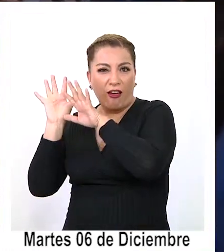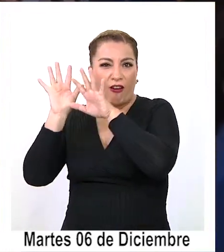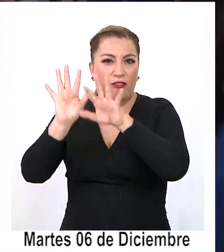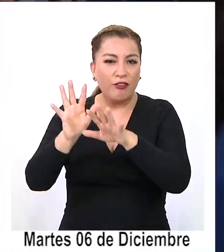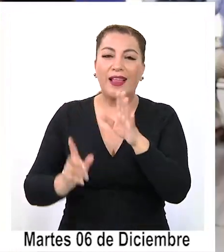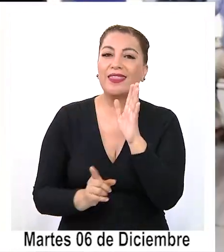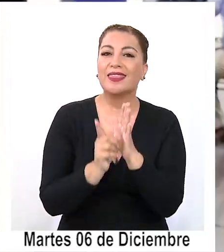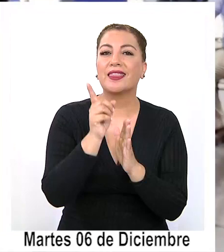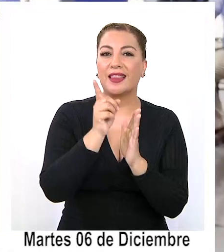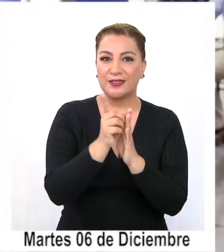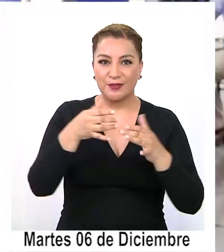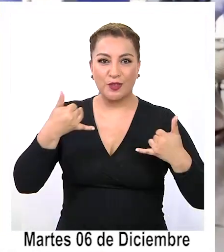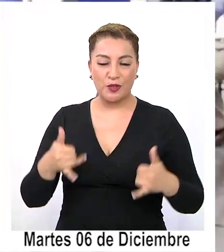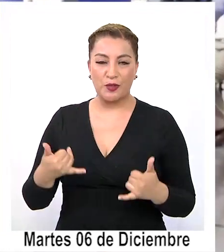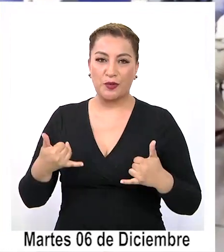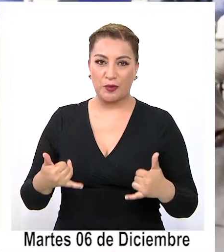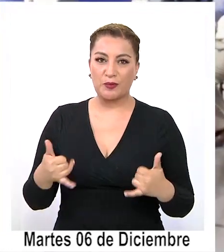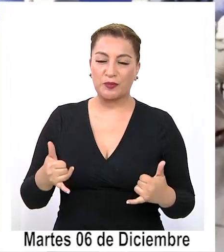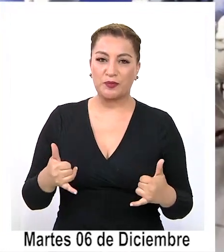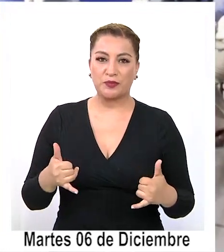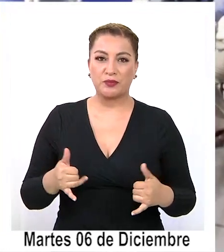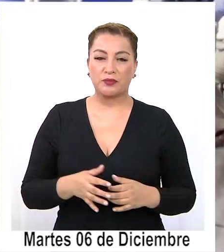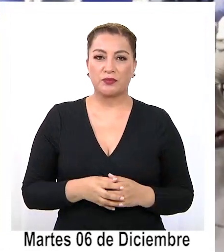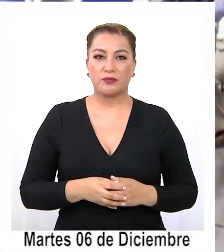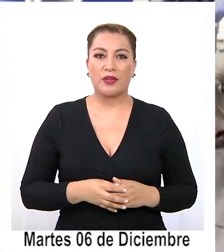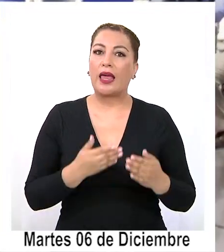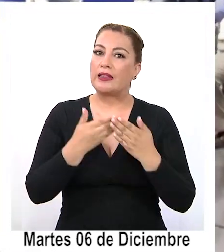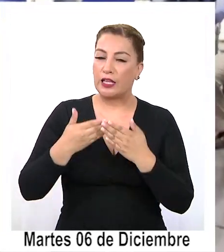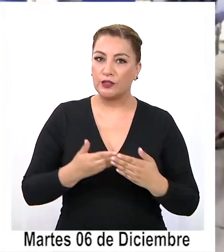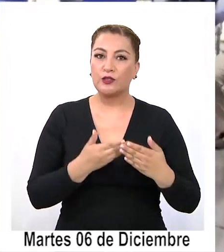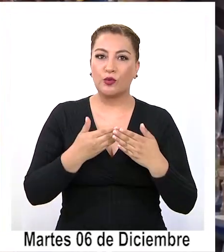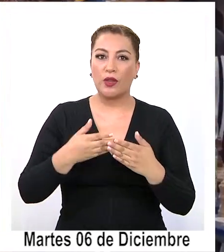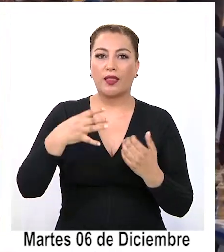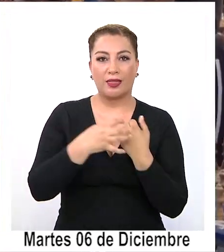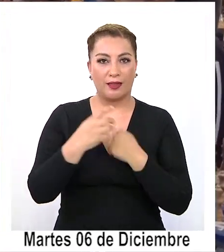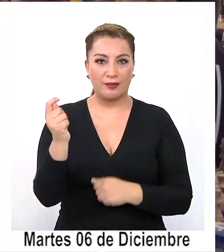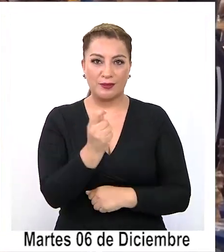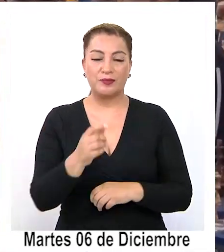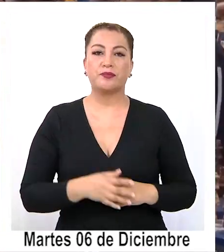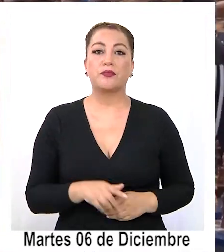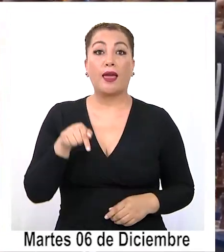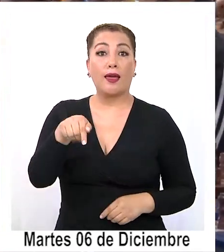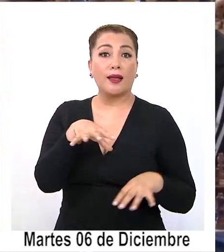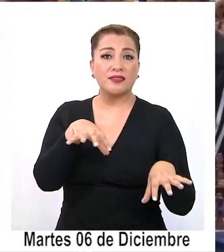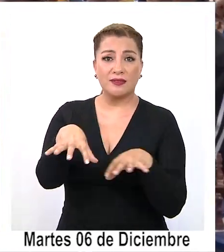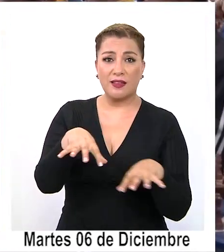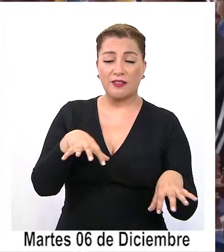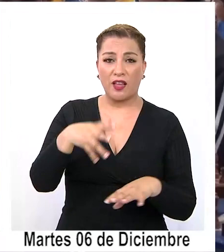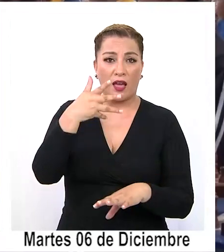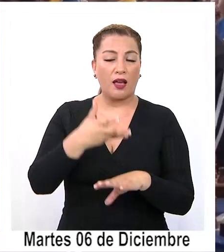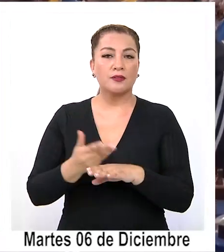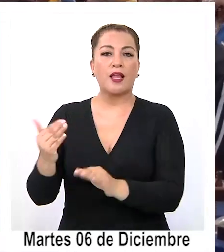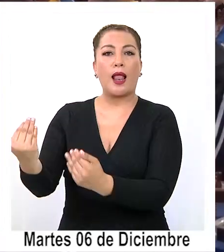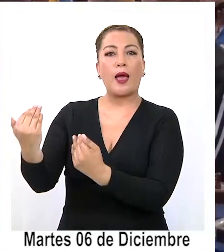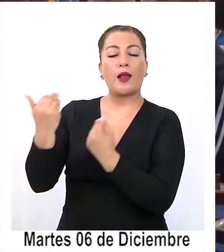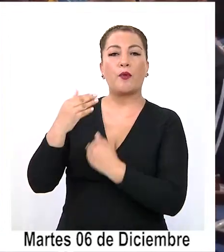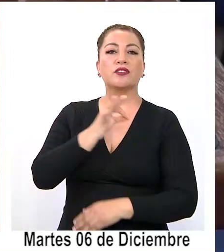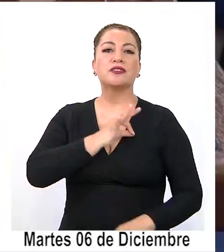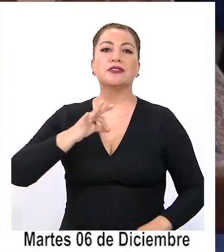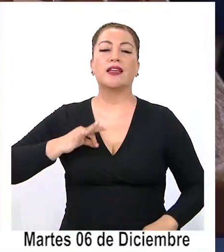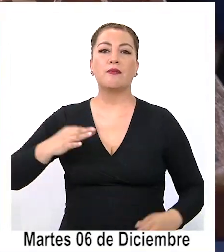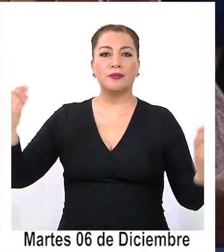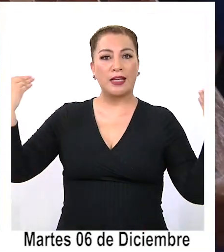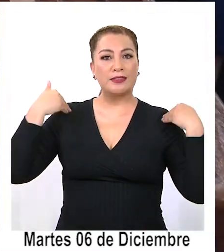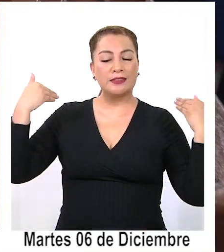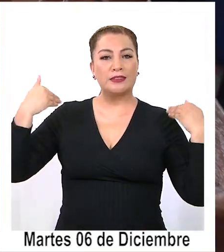desarrollo en el juego con esta gran cantidad de estudiantes de la región. La actividad, que contó con el apoyo de la Ceremi del